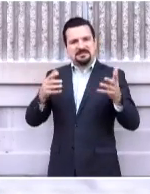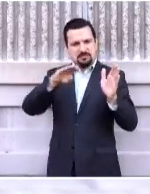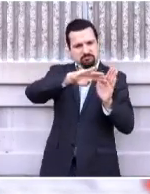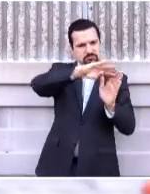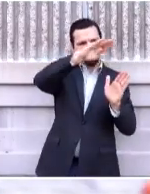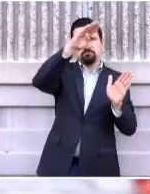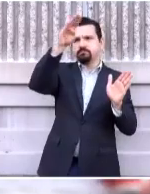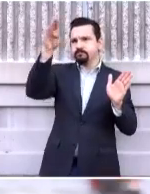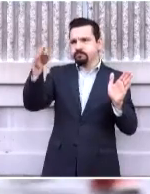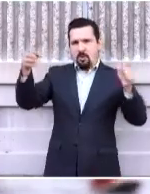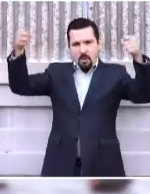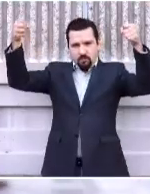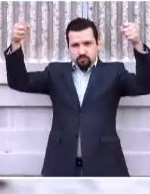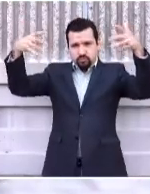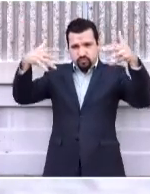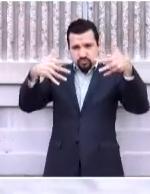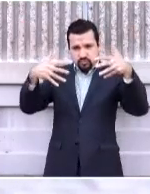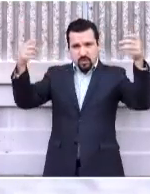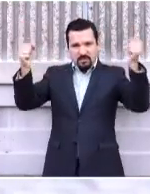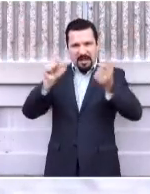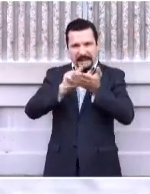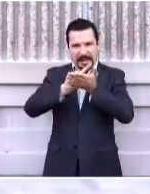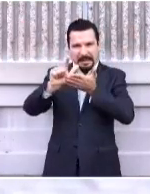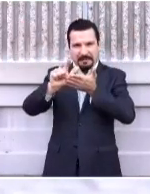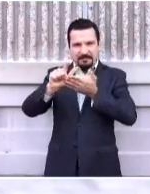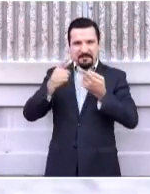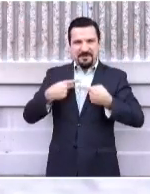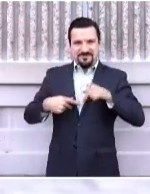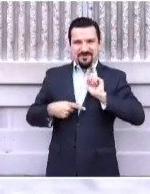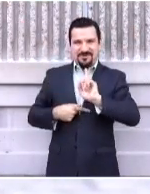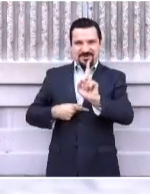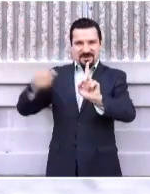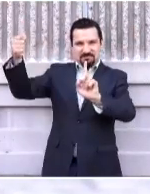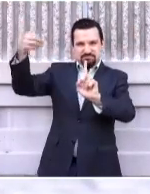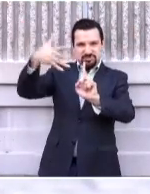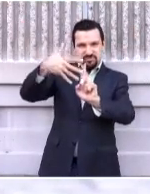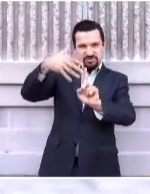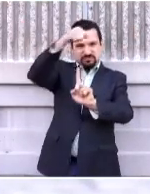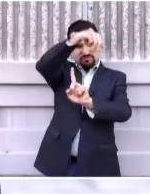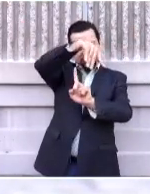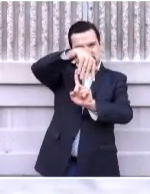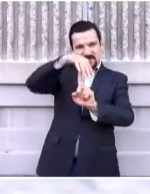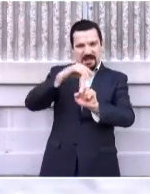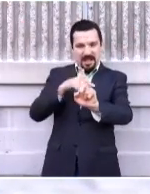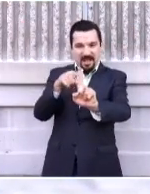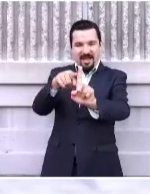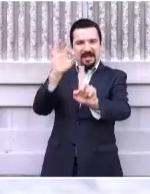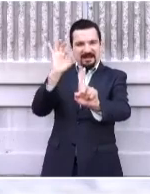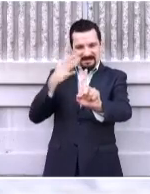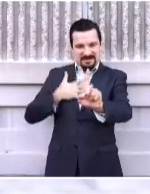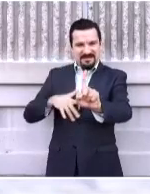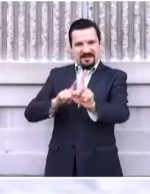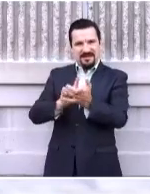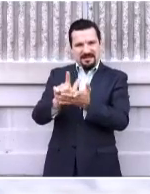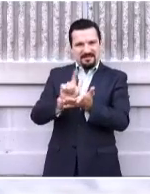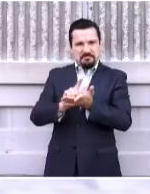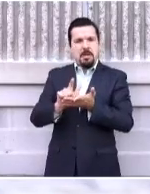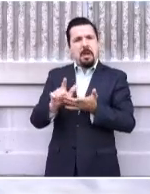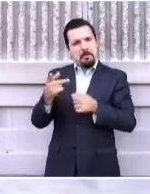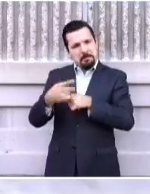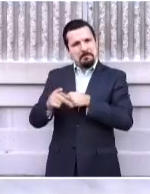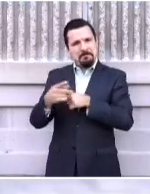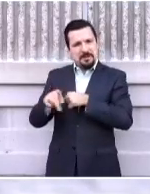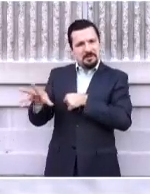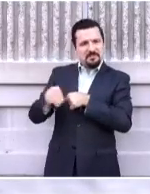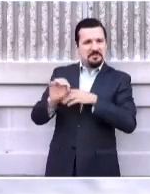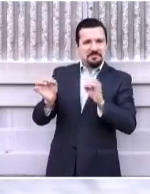disminuya el riesgo. Pero voy a volver a recordar que la salud pública es no solamente que pasemos